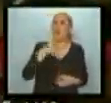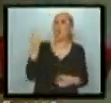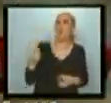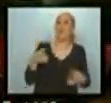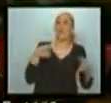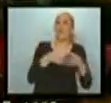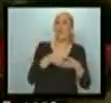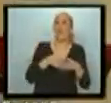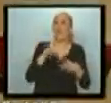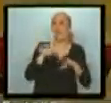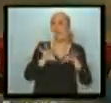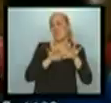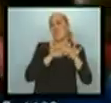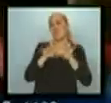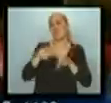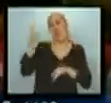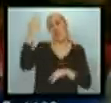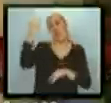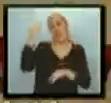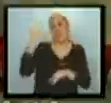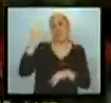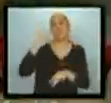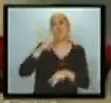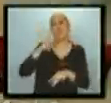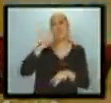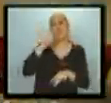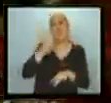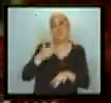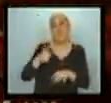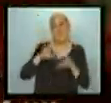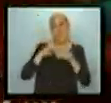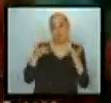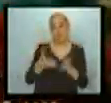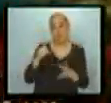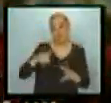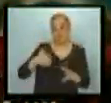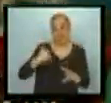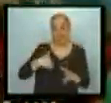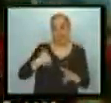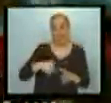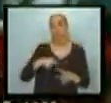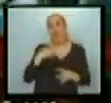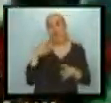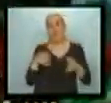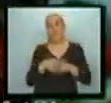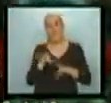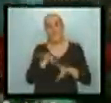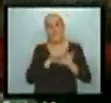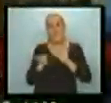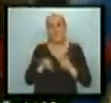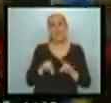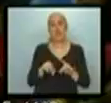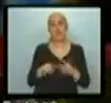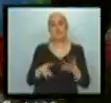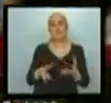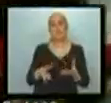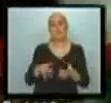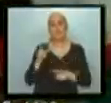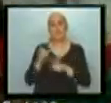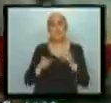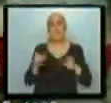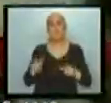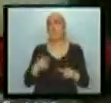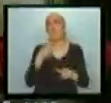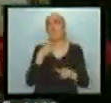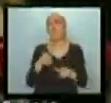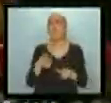me ha tocado vivir de 2006 aquí los mundiales en Argentina, otras elecciones iban con otro... A ver, la gente ya hablaba